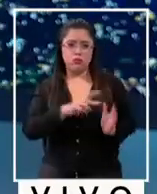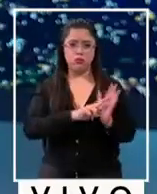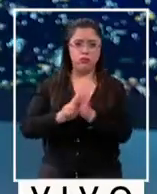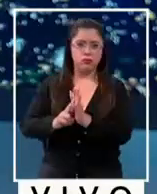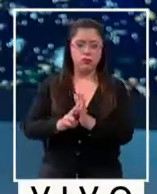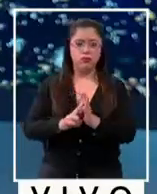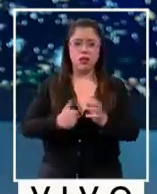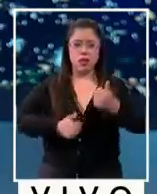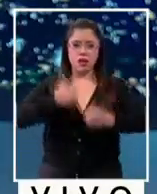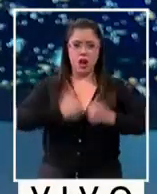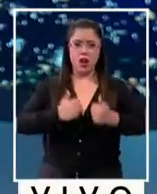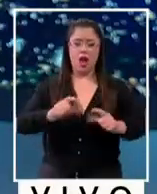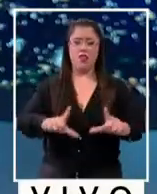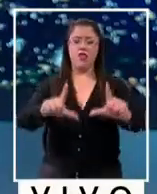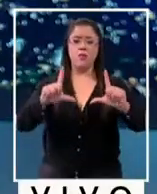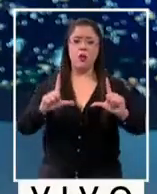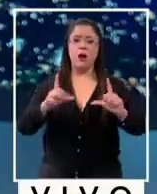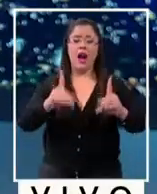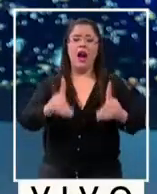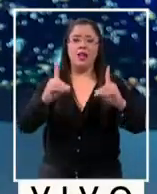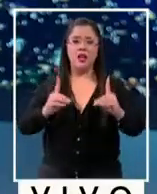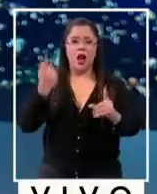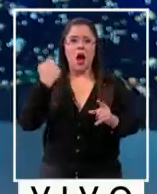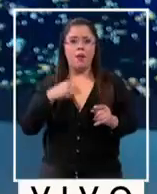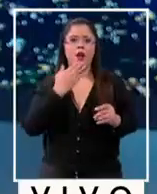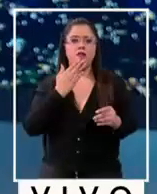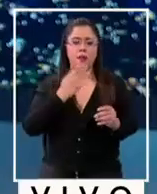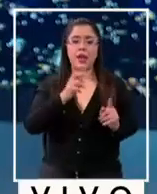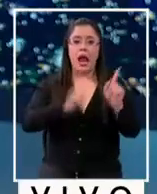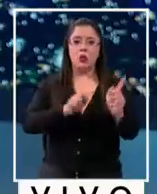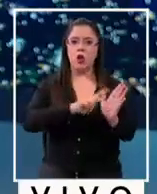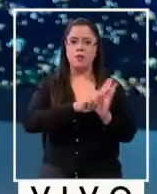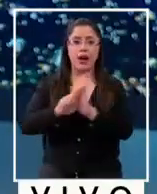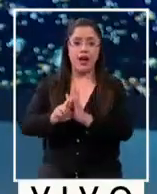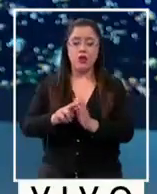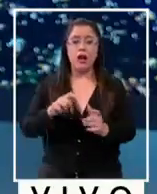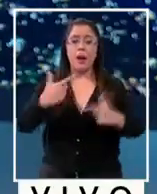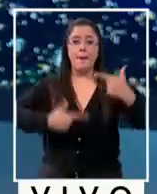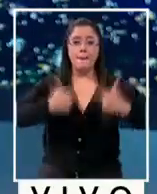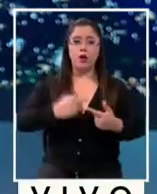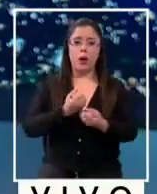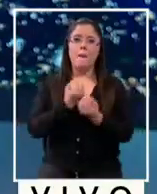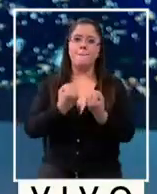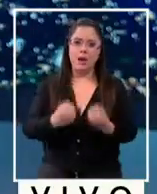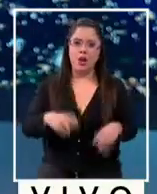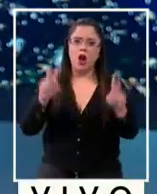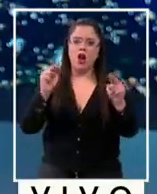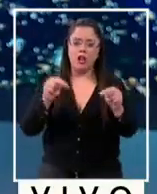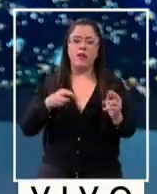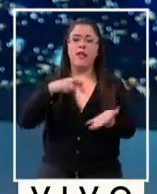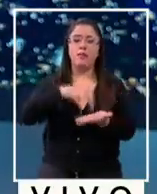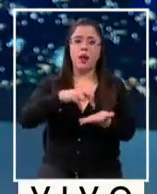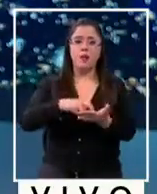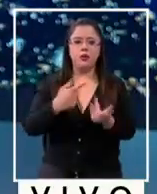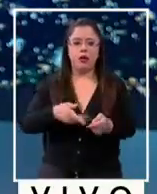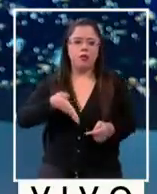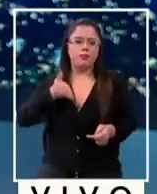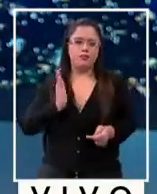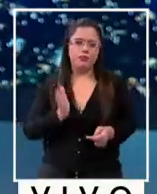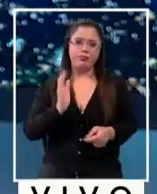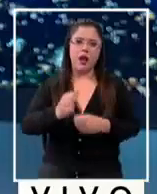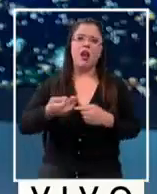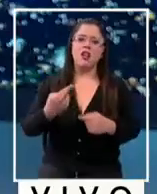justos, los embajadores políticos, muchas veces perdedores de elecciones al Parlamento, han sido una constante de todos los gobiernos. Pero es